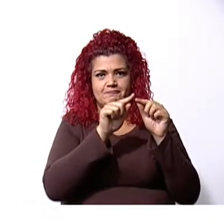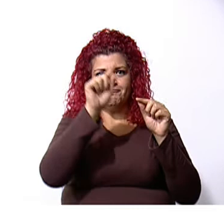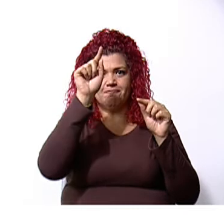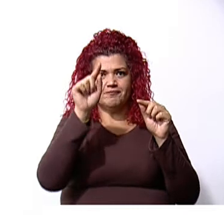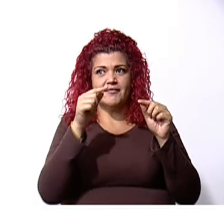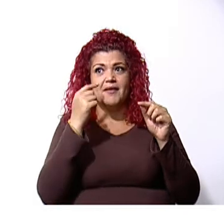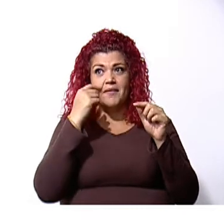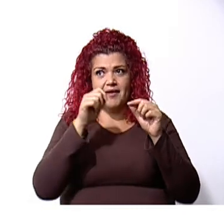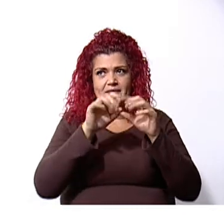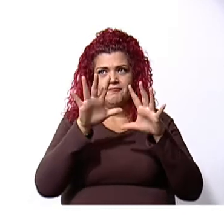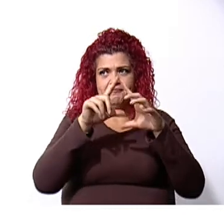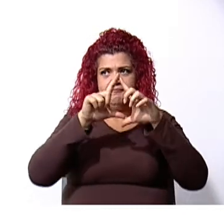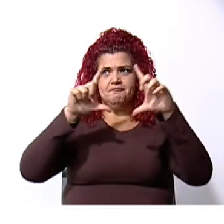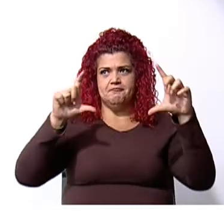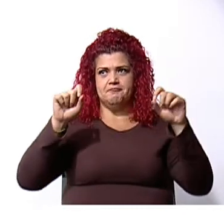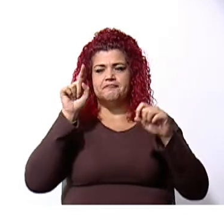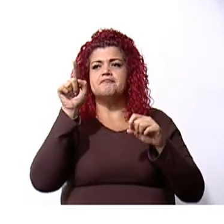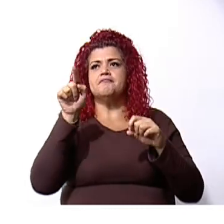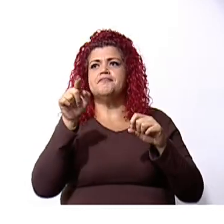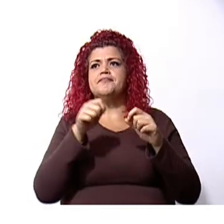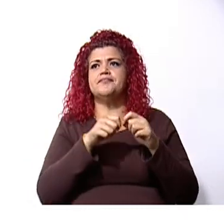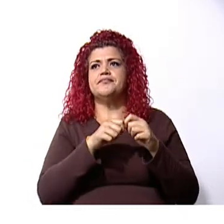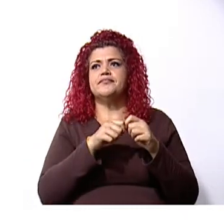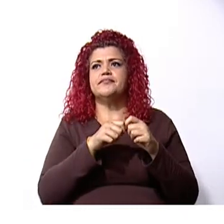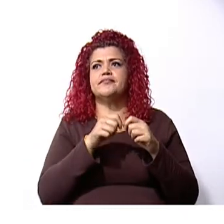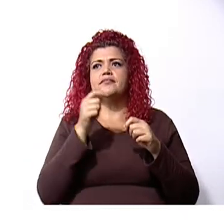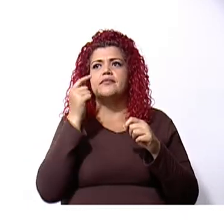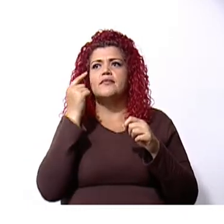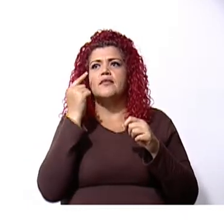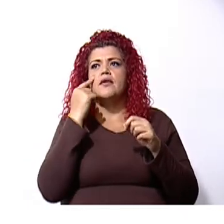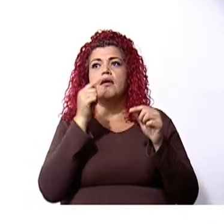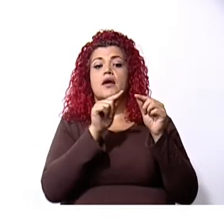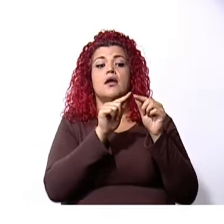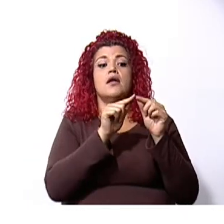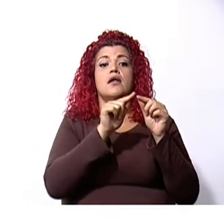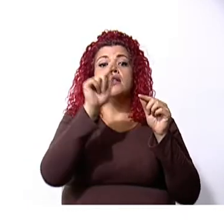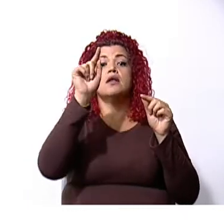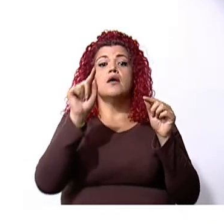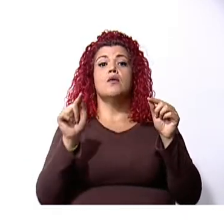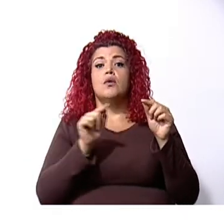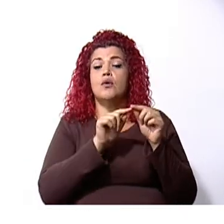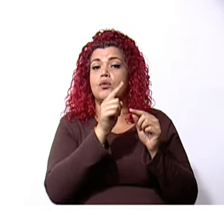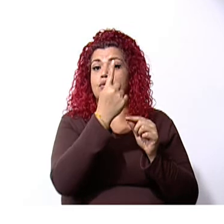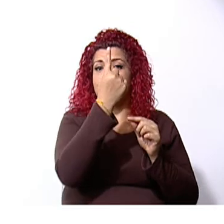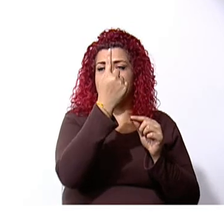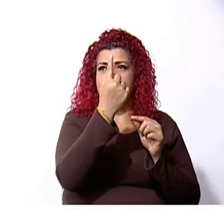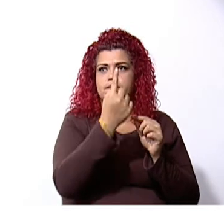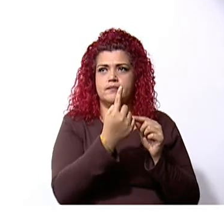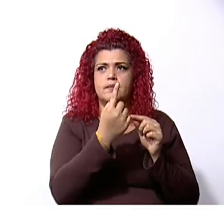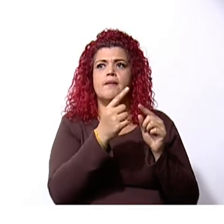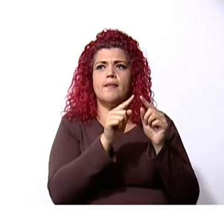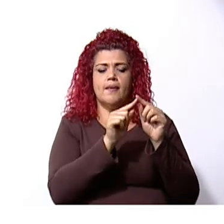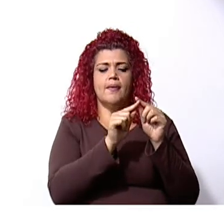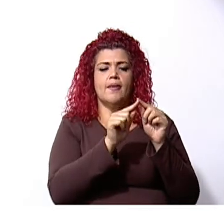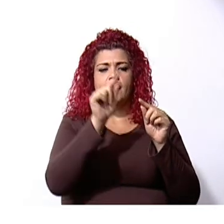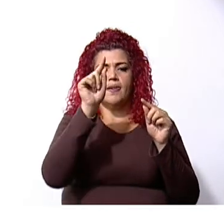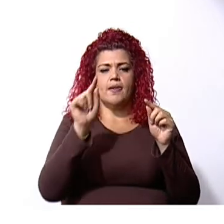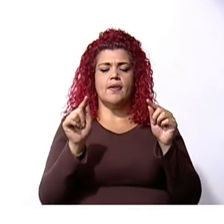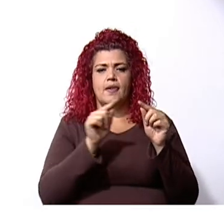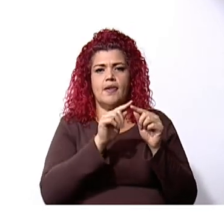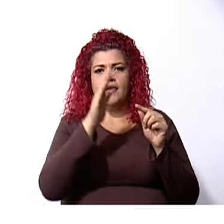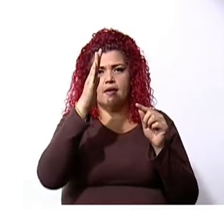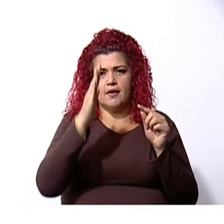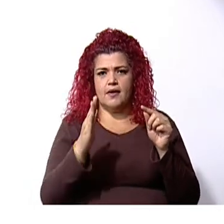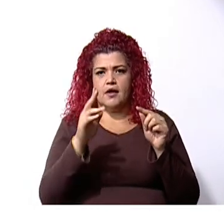esa tabla que está ahí. Vean que vamos a partir del triángulo 1. El triángulo 1 de lado